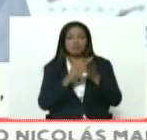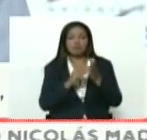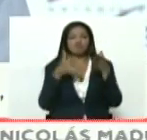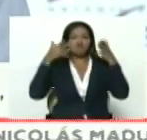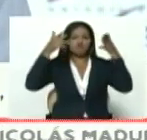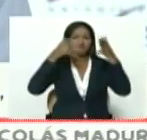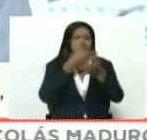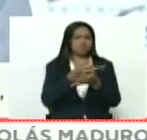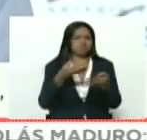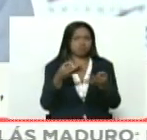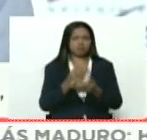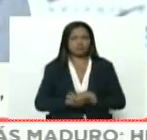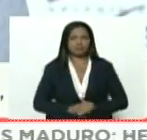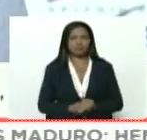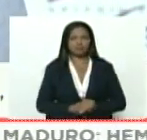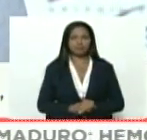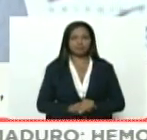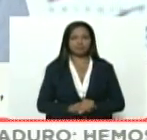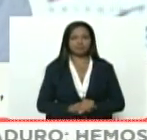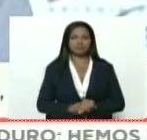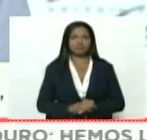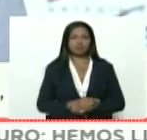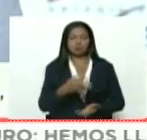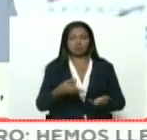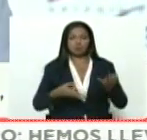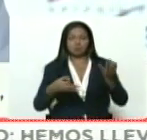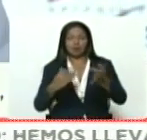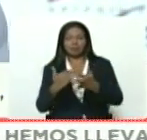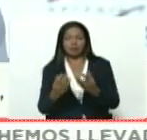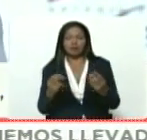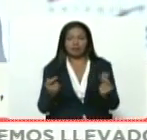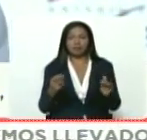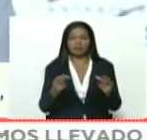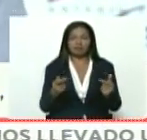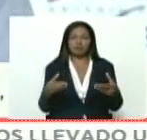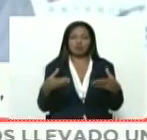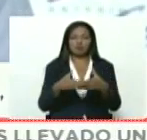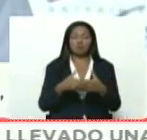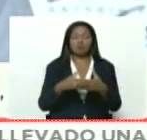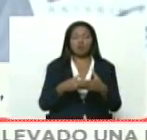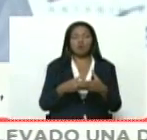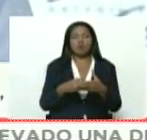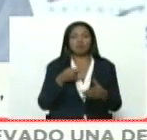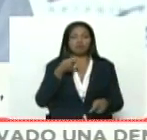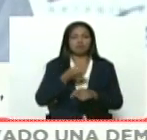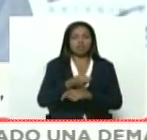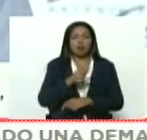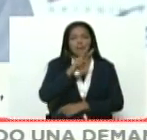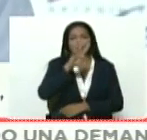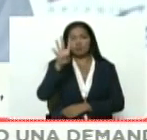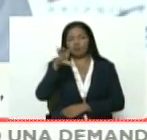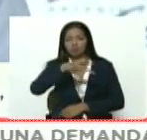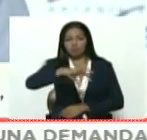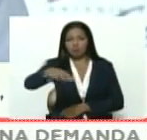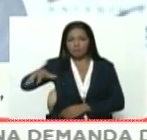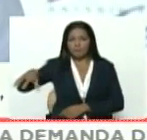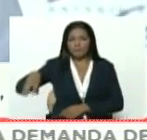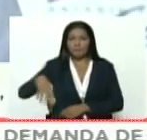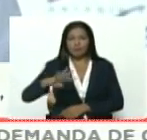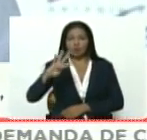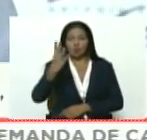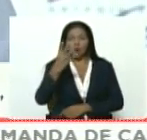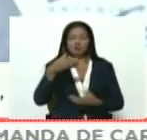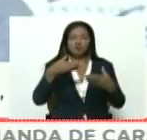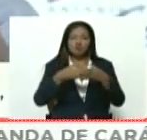formado. Con el título que usted va a entregar, activa los actos de grado en los 24 estados. Correcto. Un cuarto público,